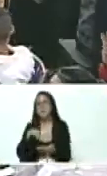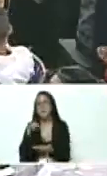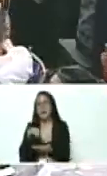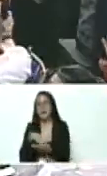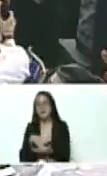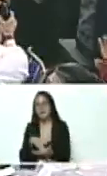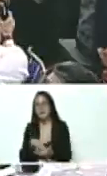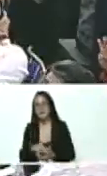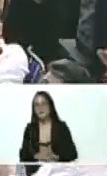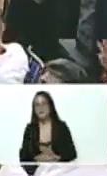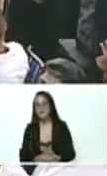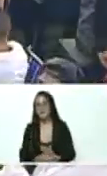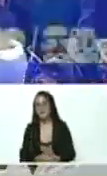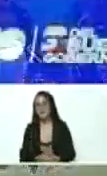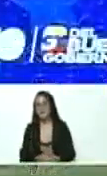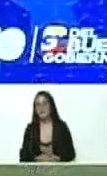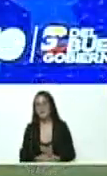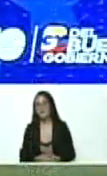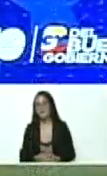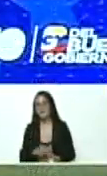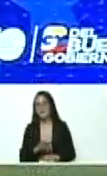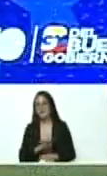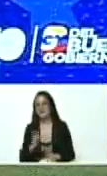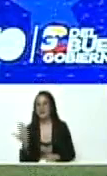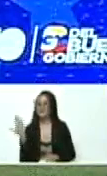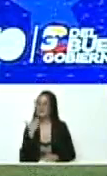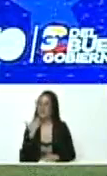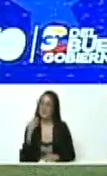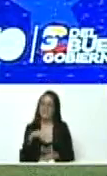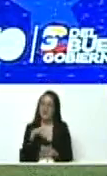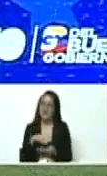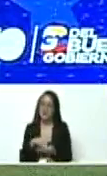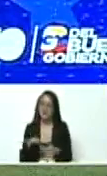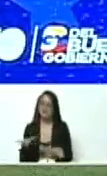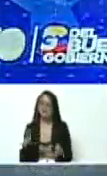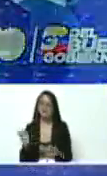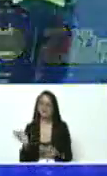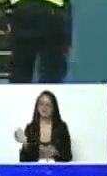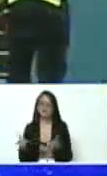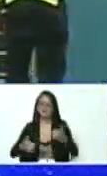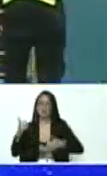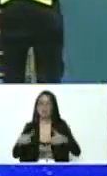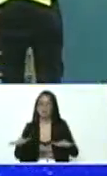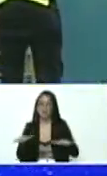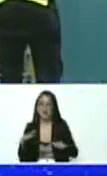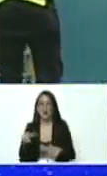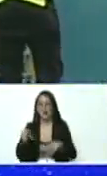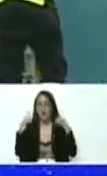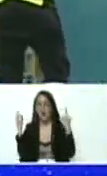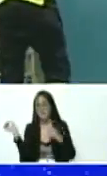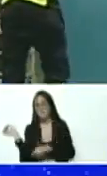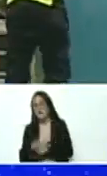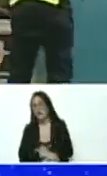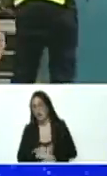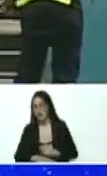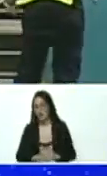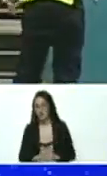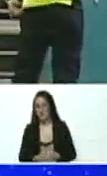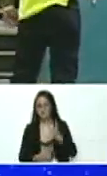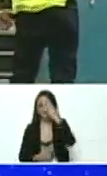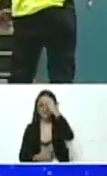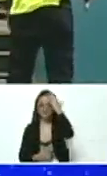Largo. No cao, queda Miami frente a la belleza de La Guaira. Para donde usted se meta. Si se viene